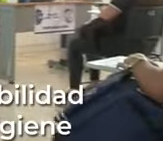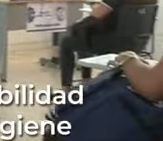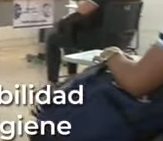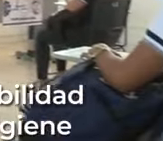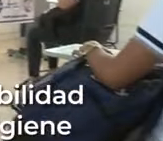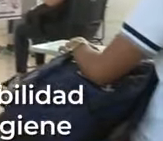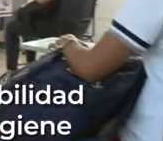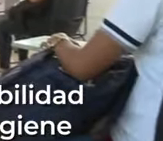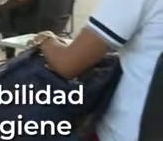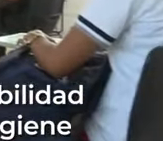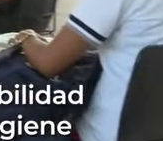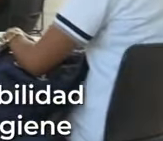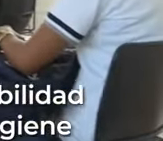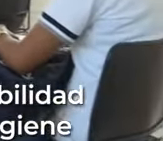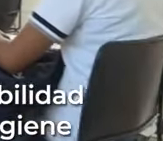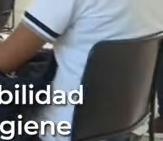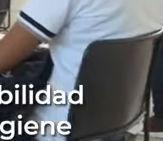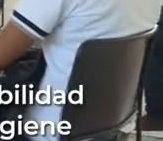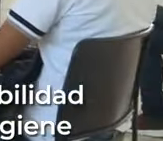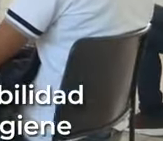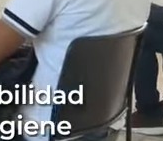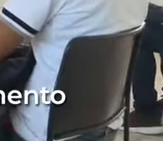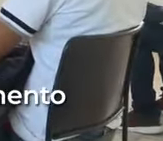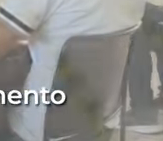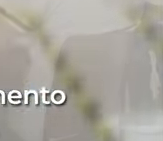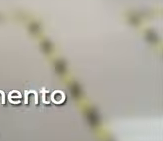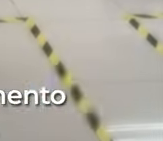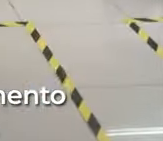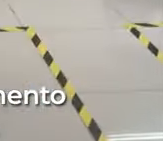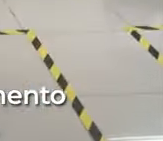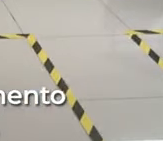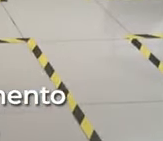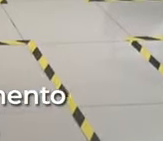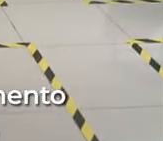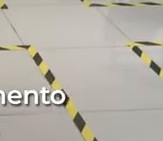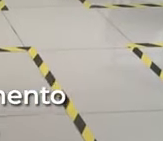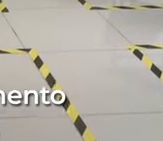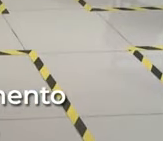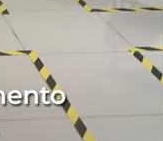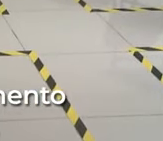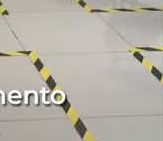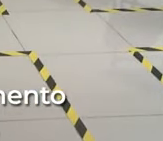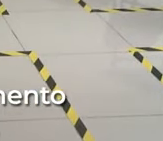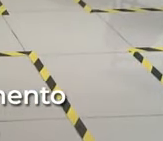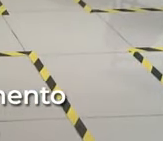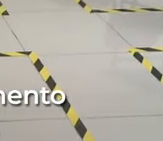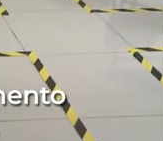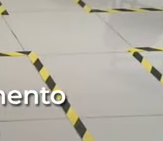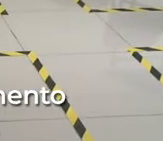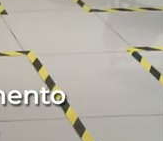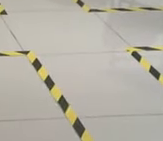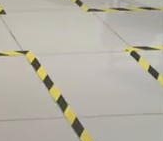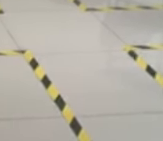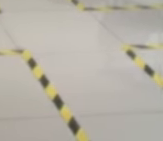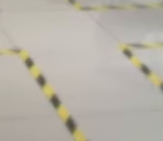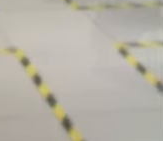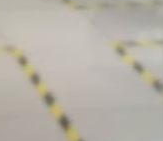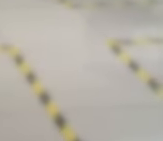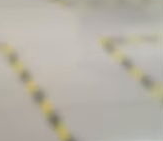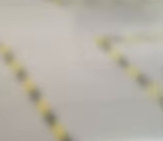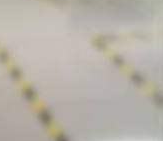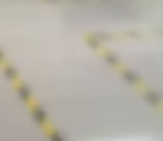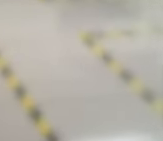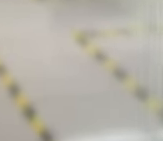toda responsabilidad y manteniendo medidas de higiene y sana distancia en todo momento para prevenir contagios. En